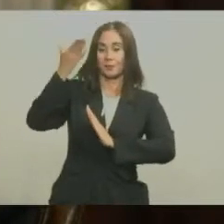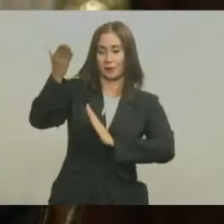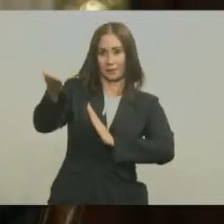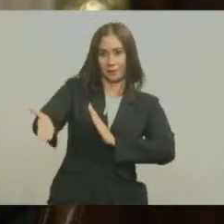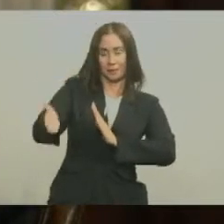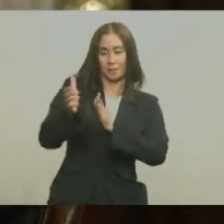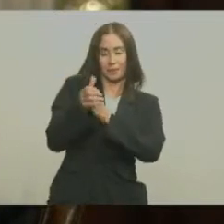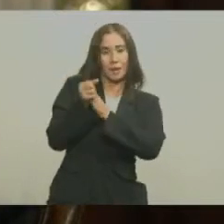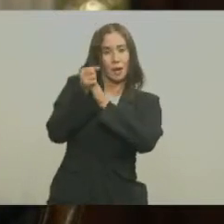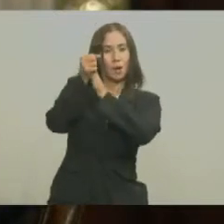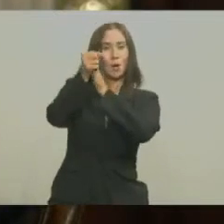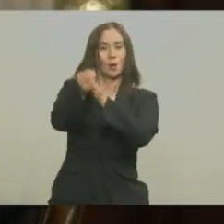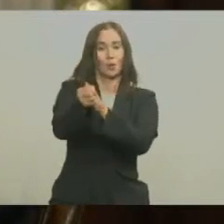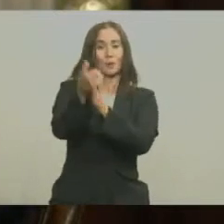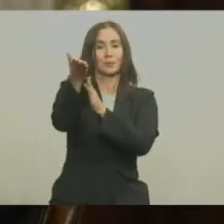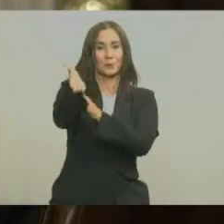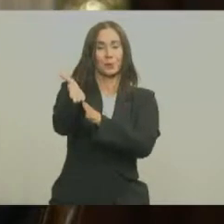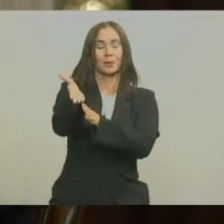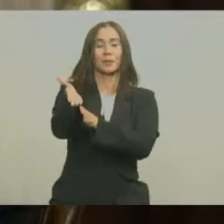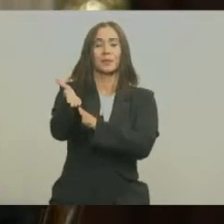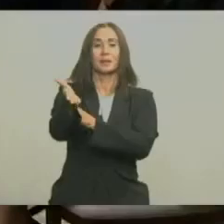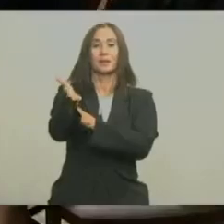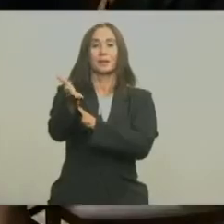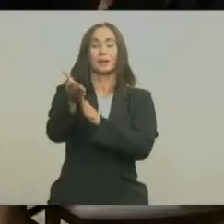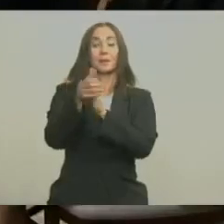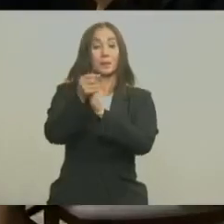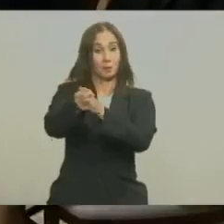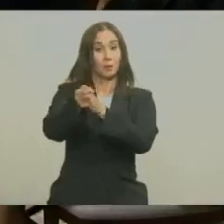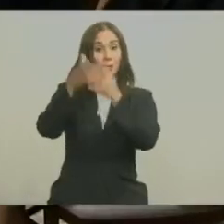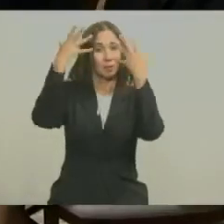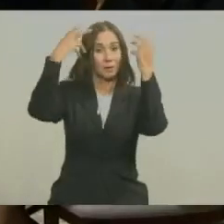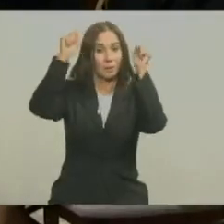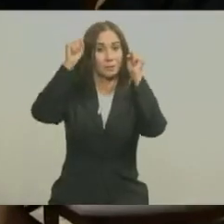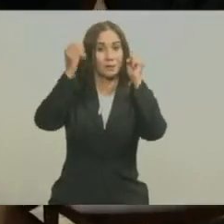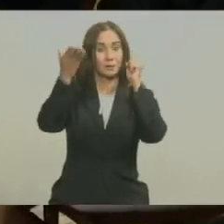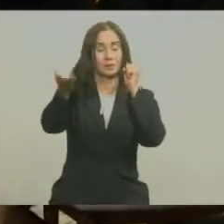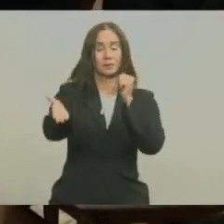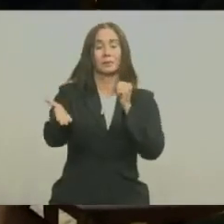la coordinadora, la presidenta.